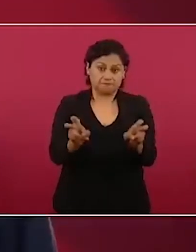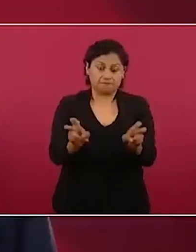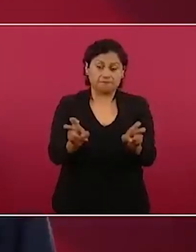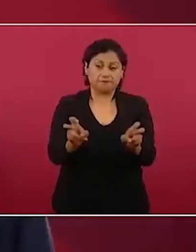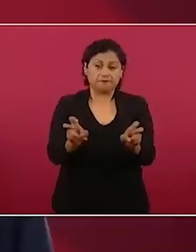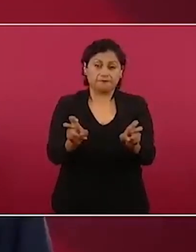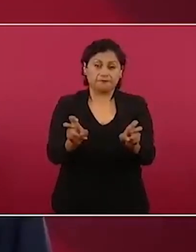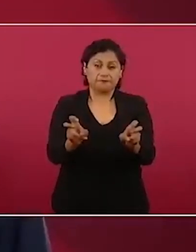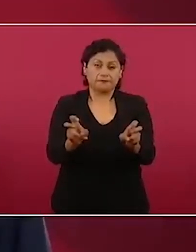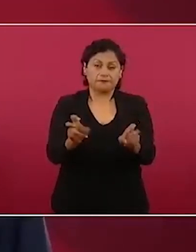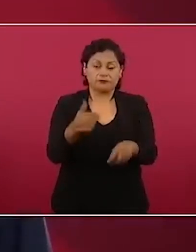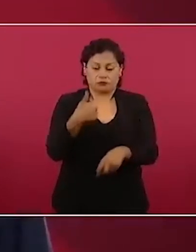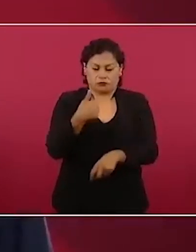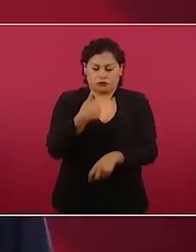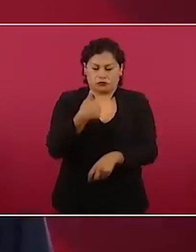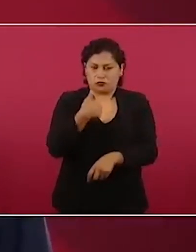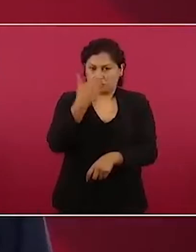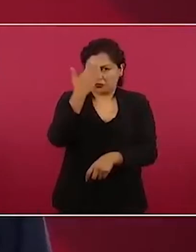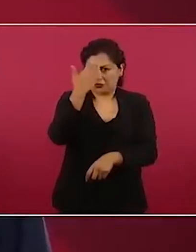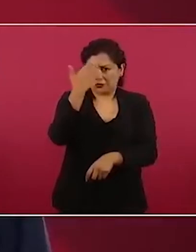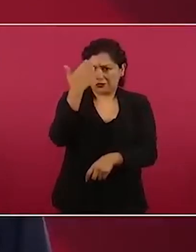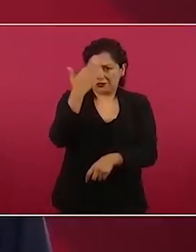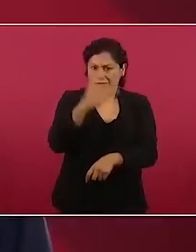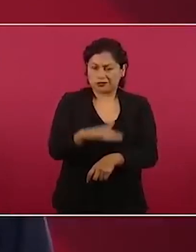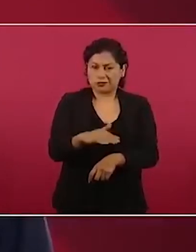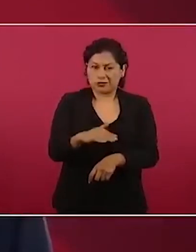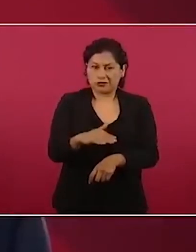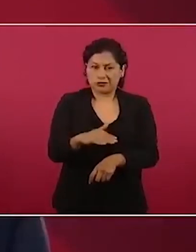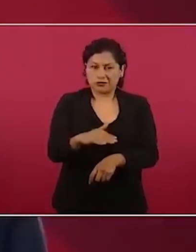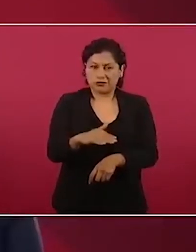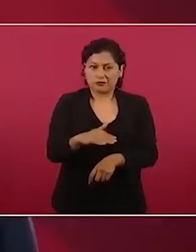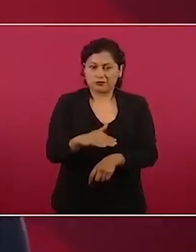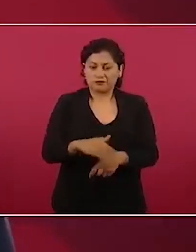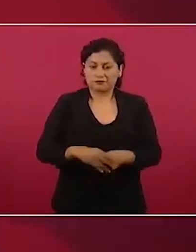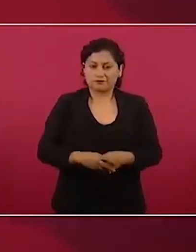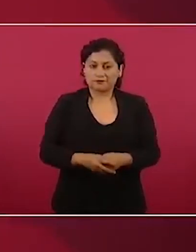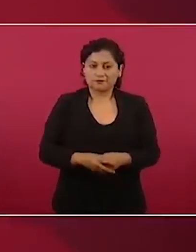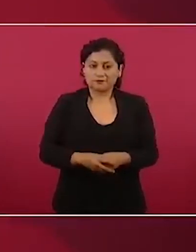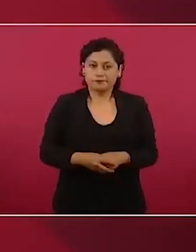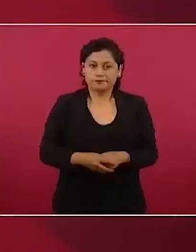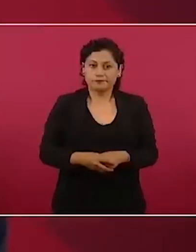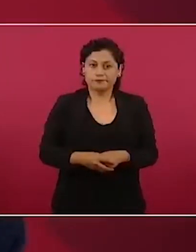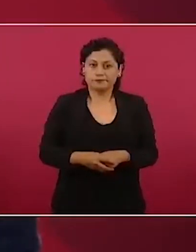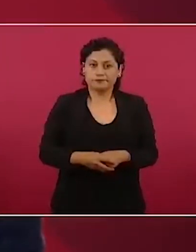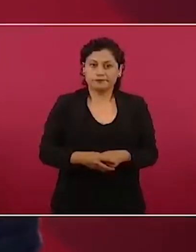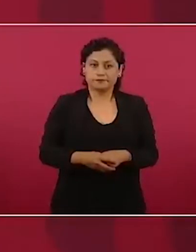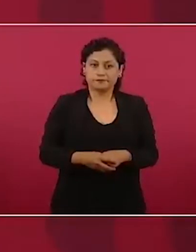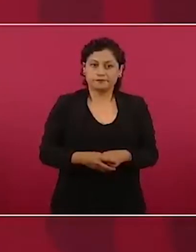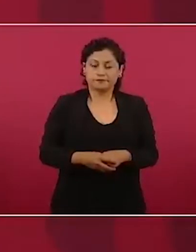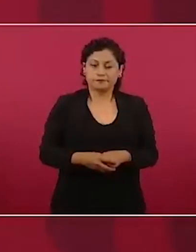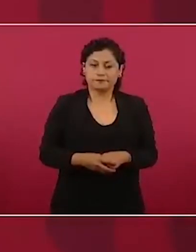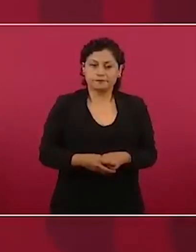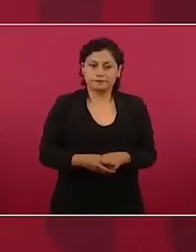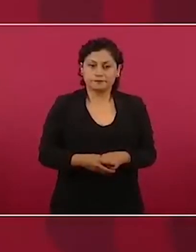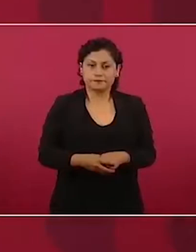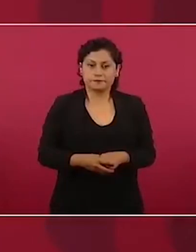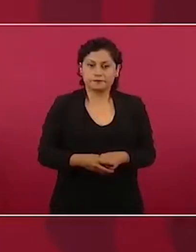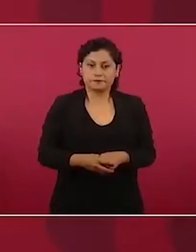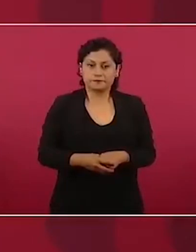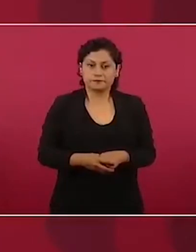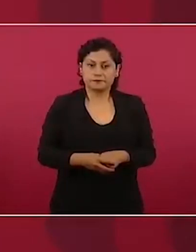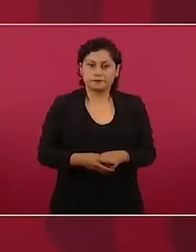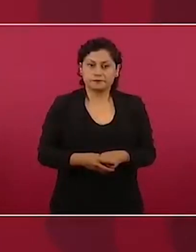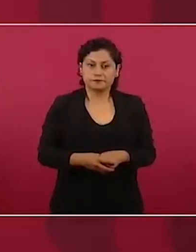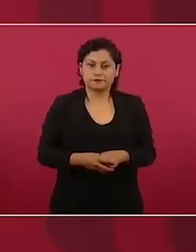estoy consciente de qué va en contra de